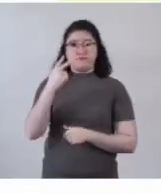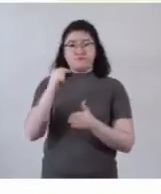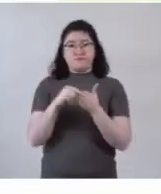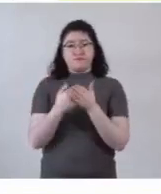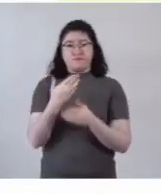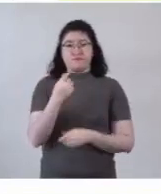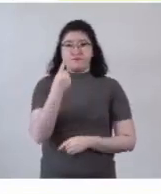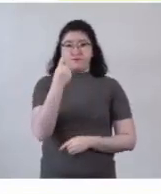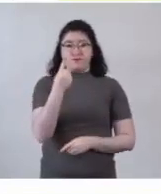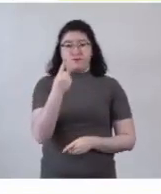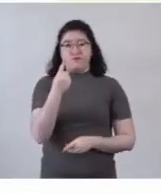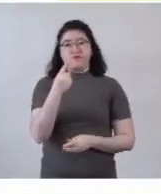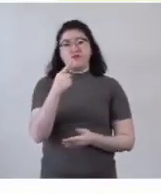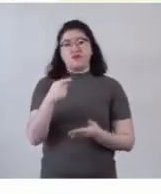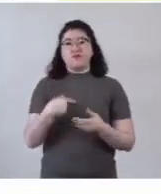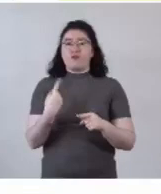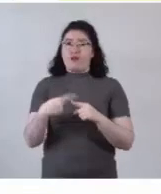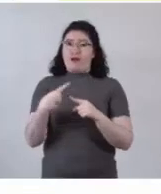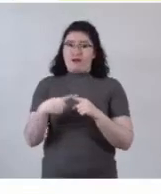2,051 casos activos,